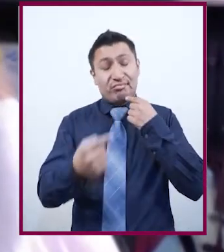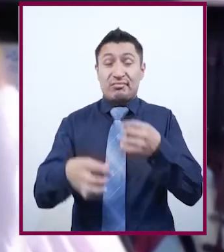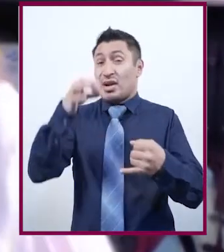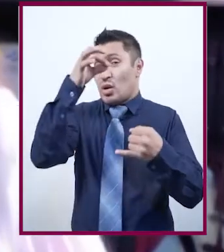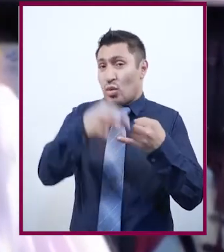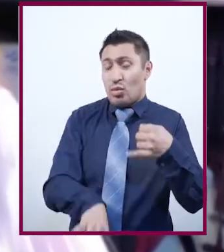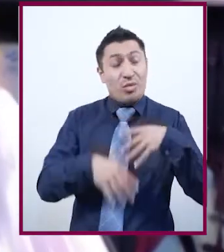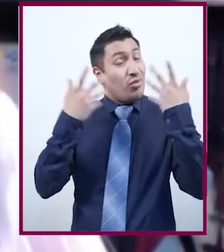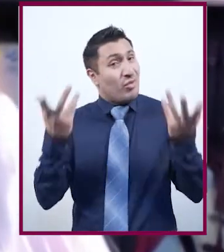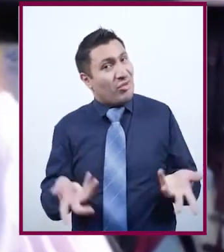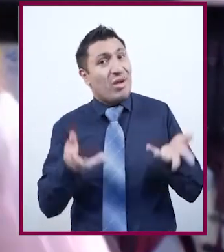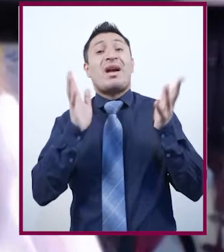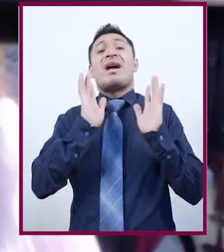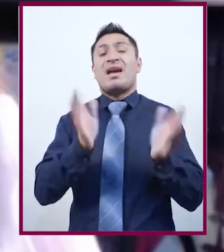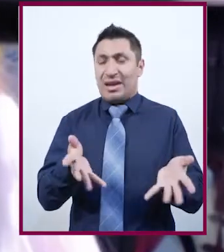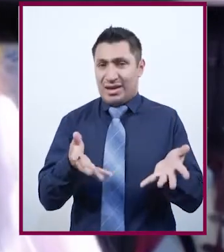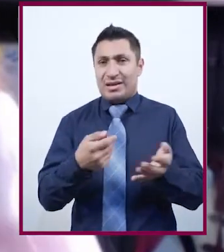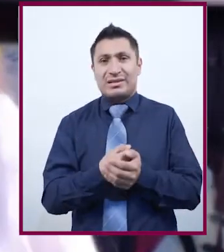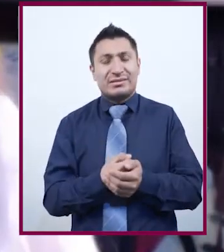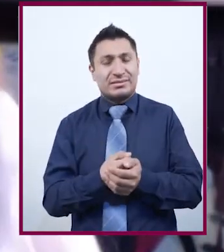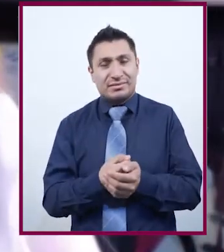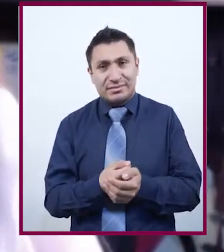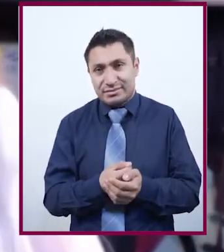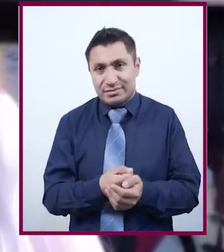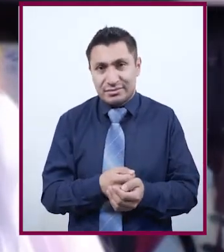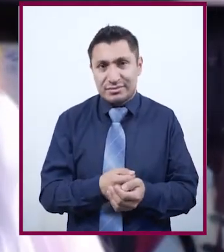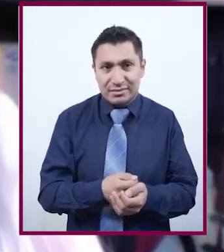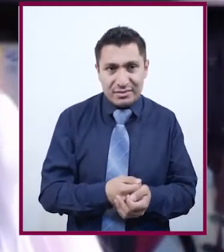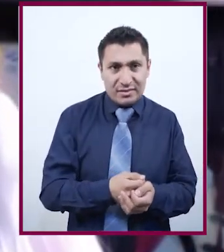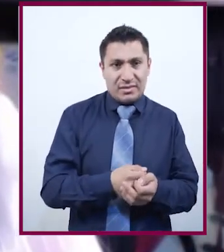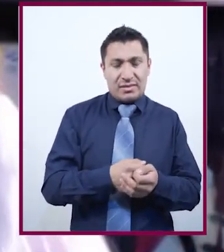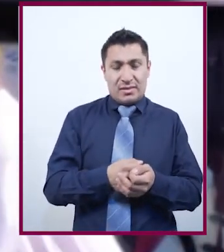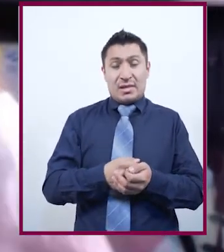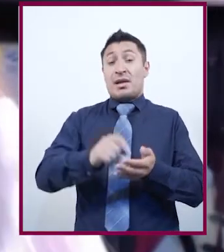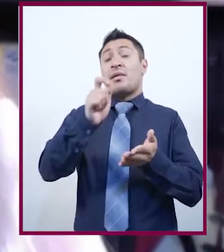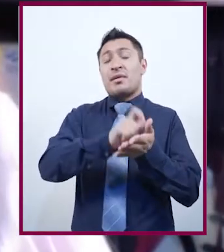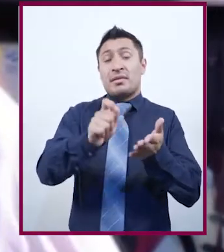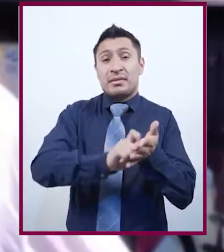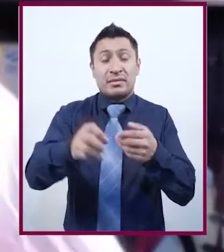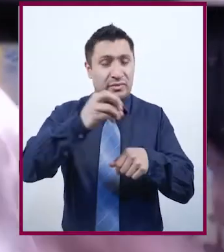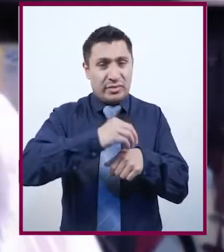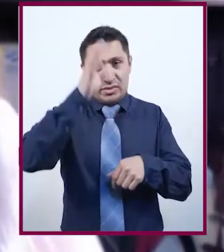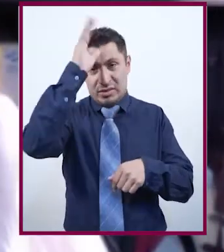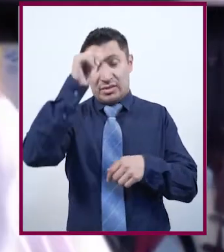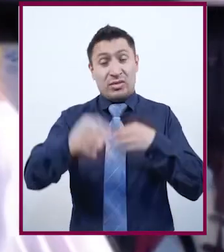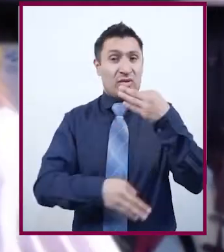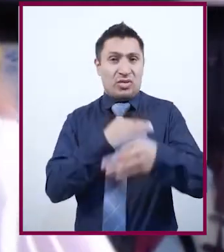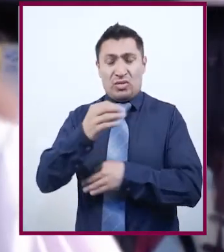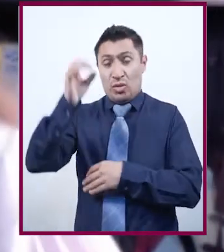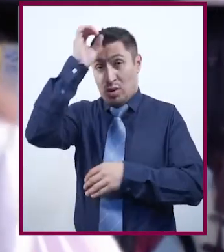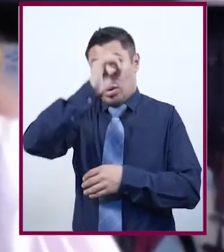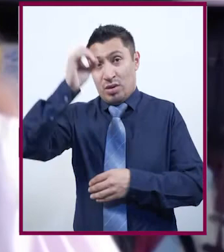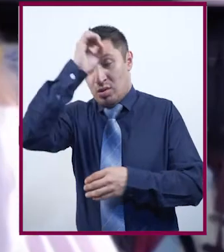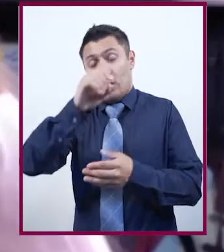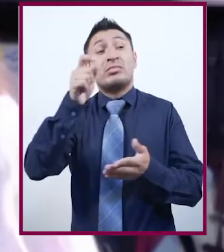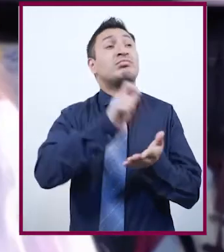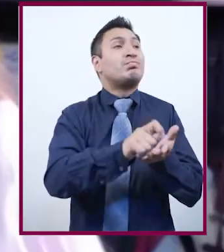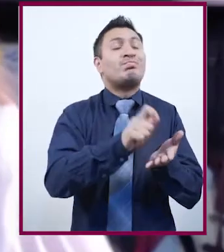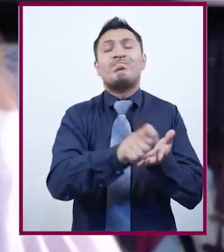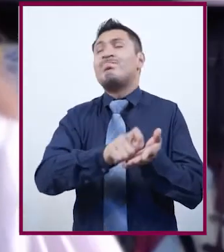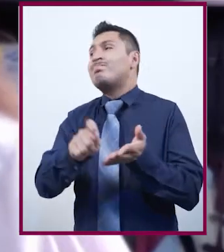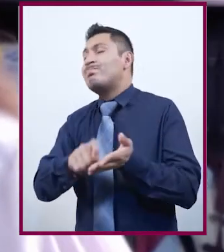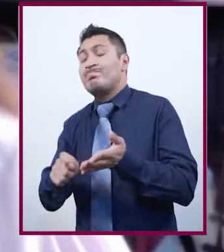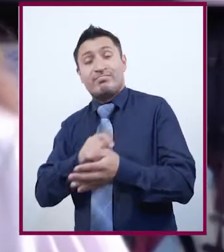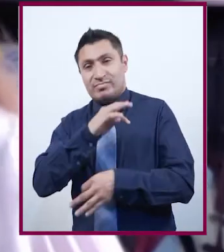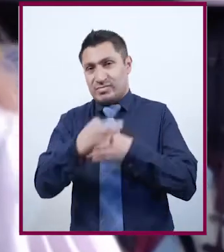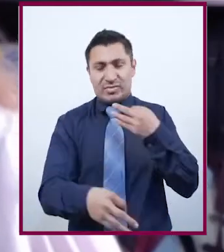¿no?, a poder consolidar todas las opiniones y todos los temas que